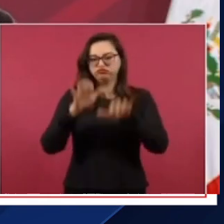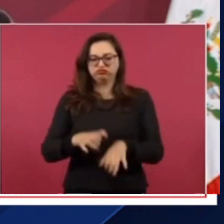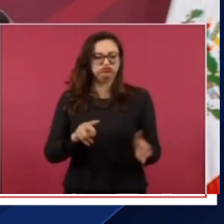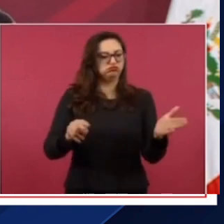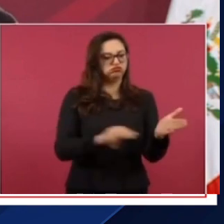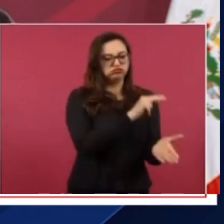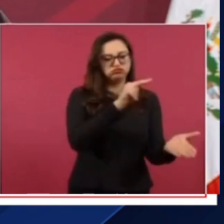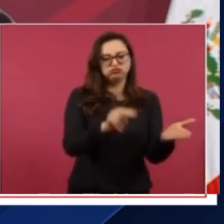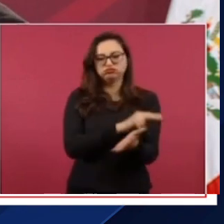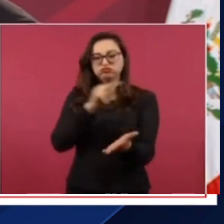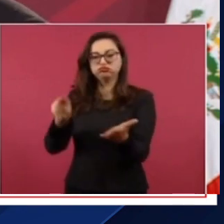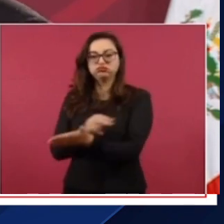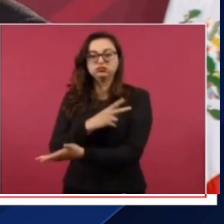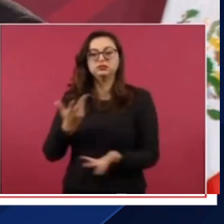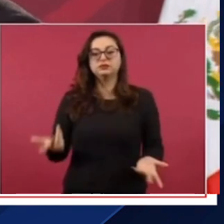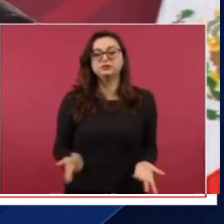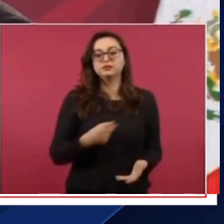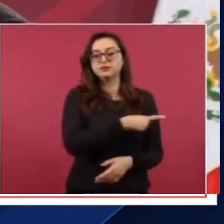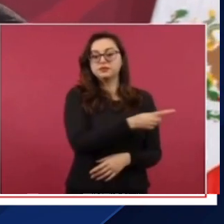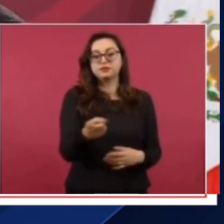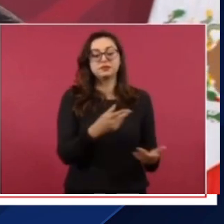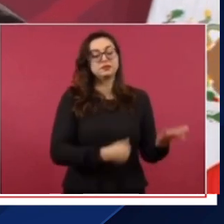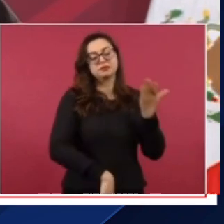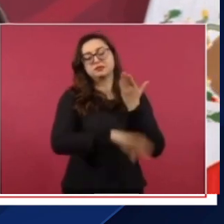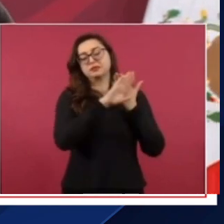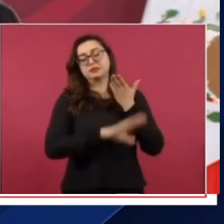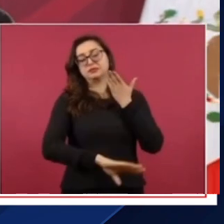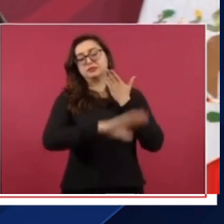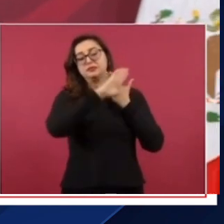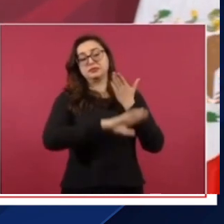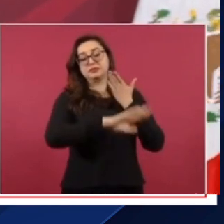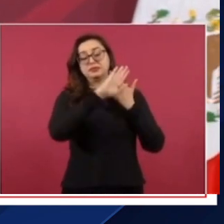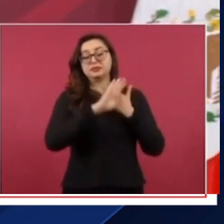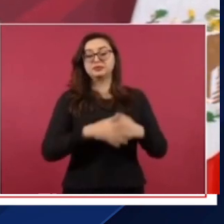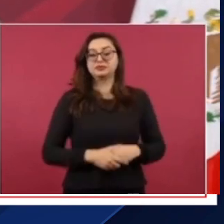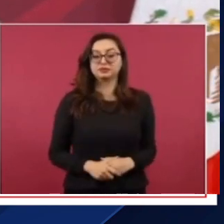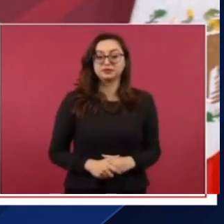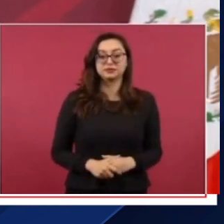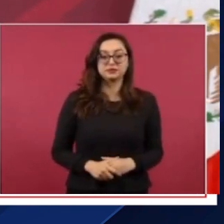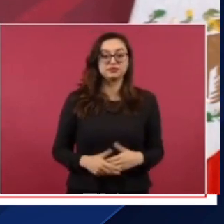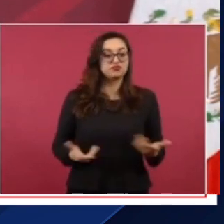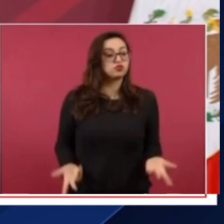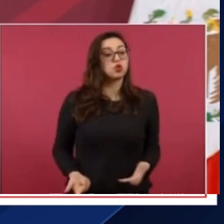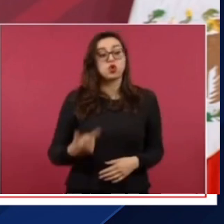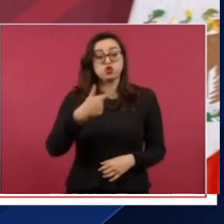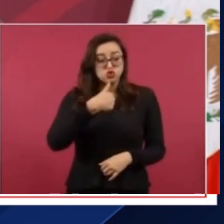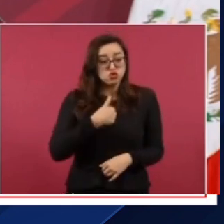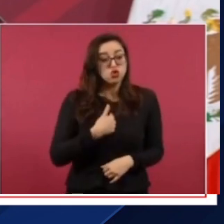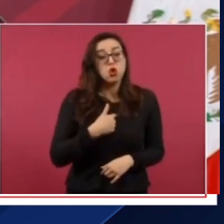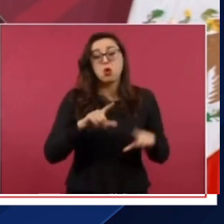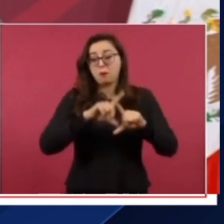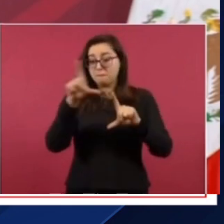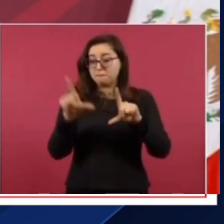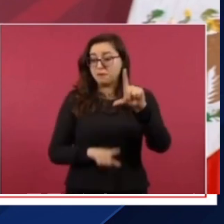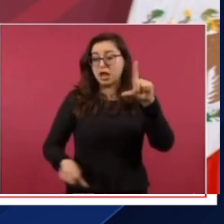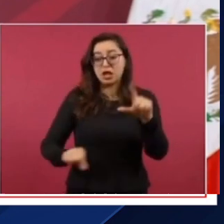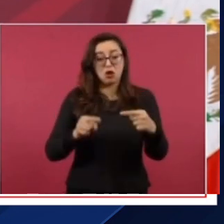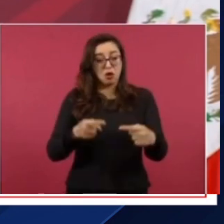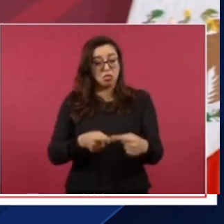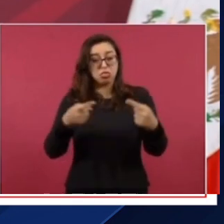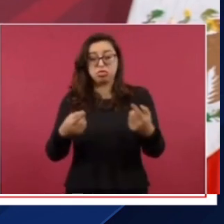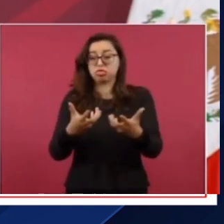relación a lo que es el proceso de transformación y esta no sé si llamarle riña